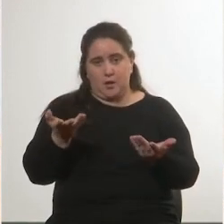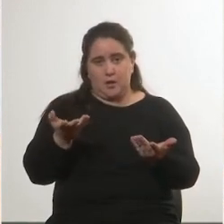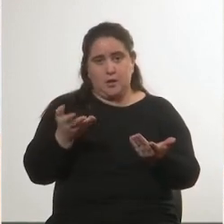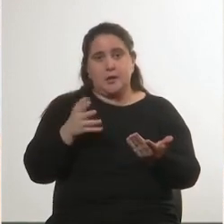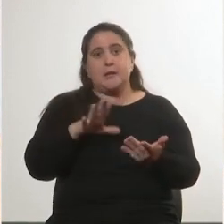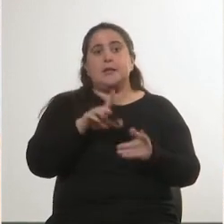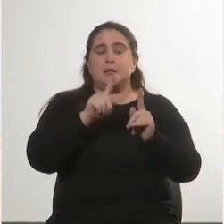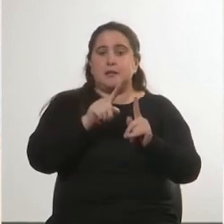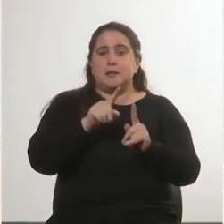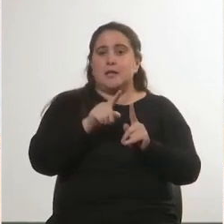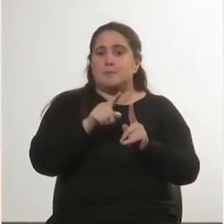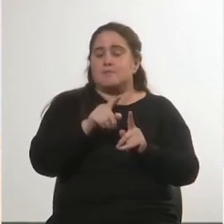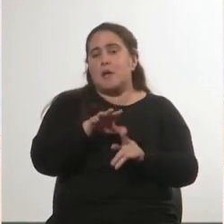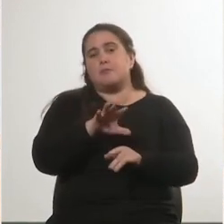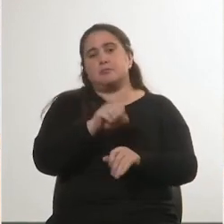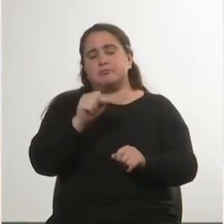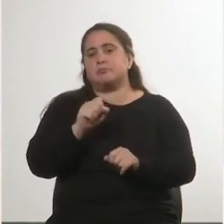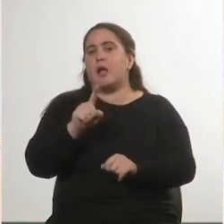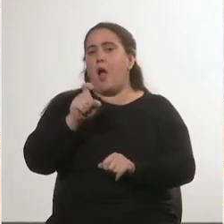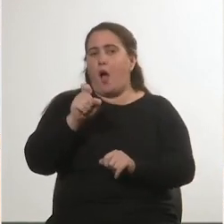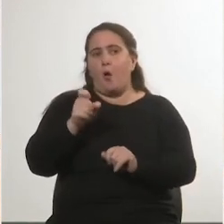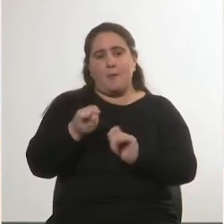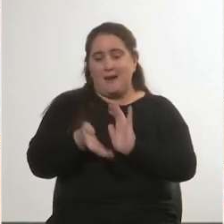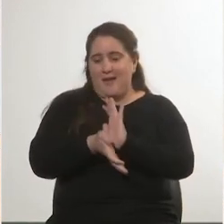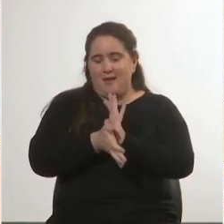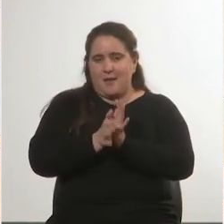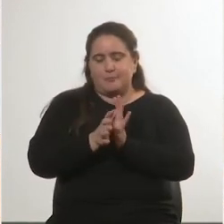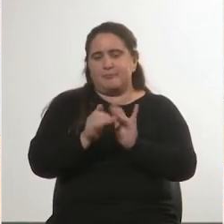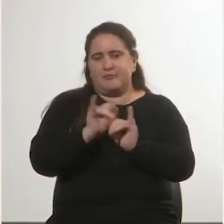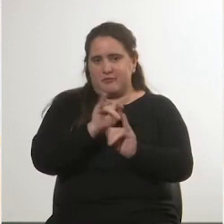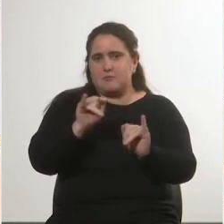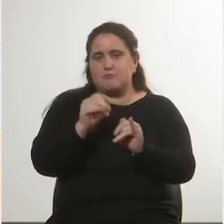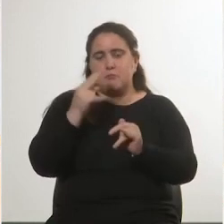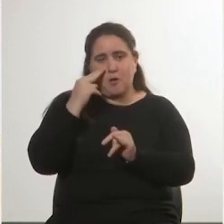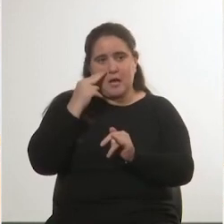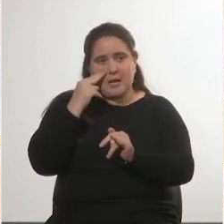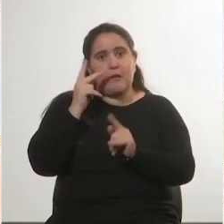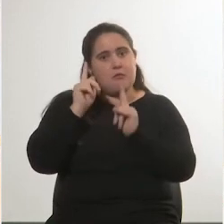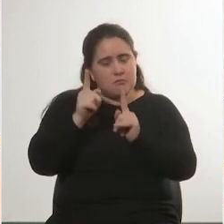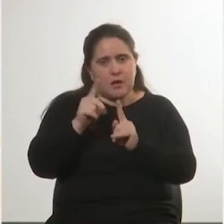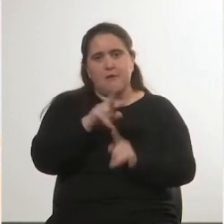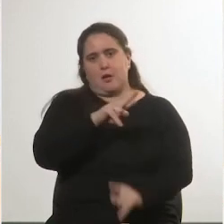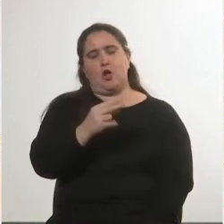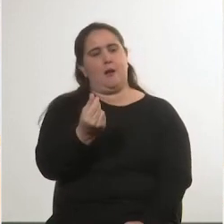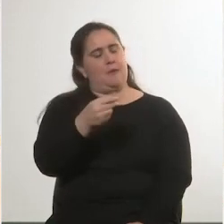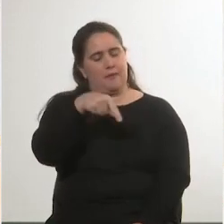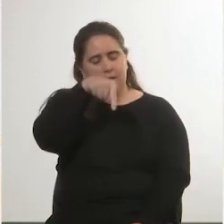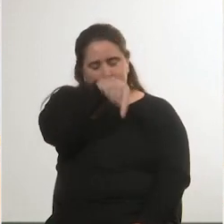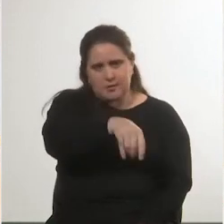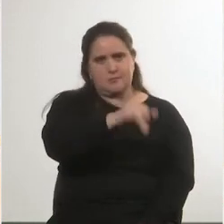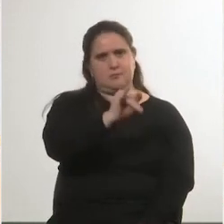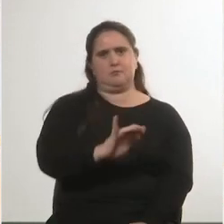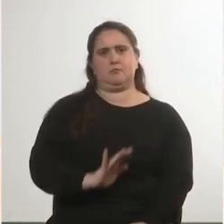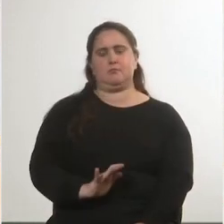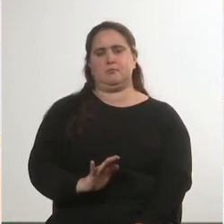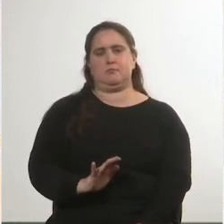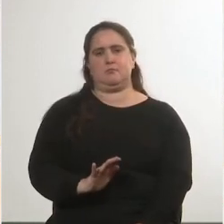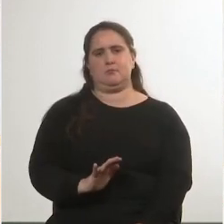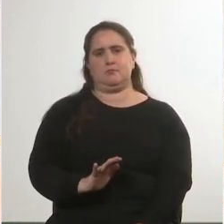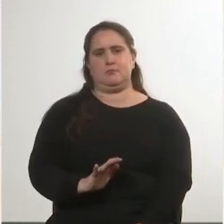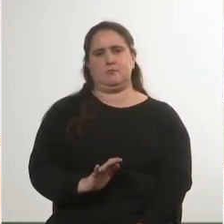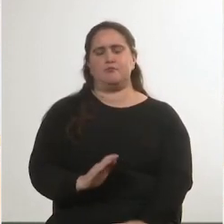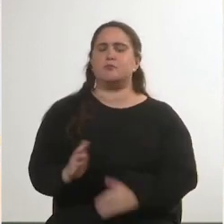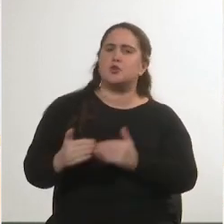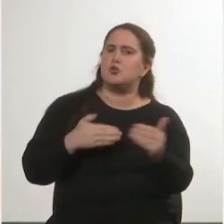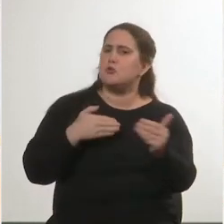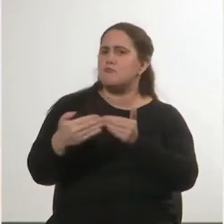la toma de agua definitiva que termine con este problema o con esta incertidumbre tiene que estar en el Río de la Plata. Más allá